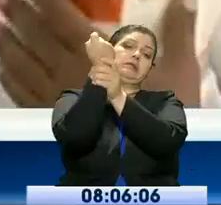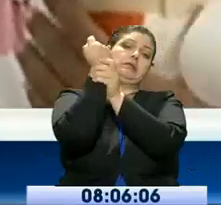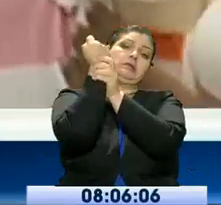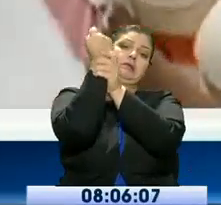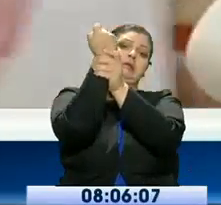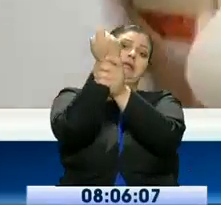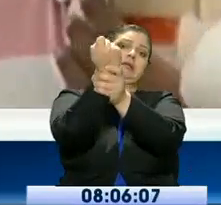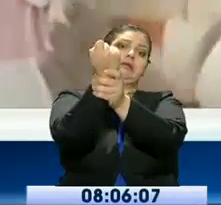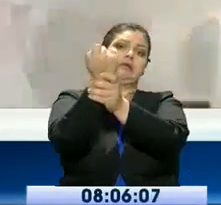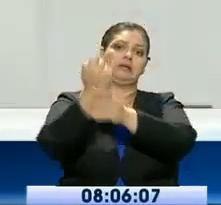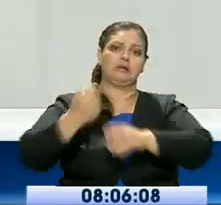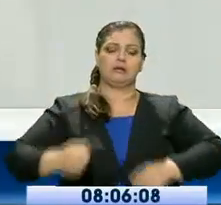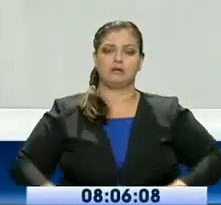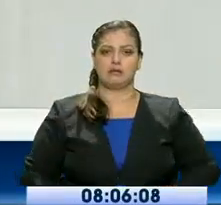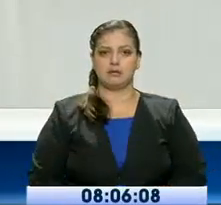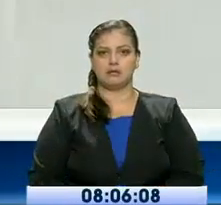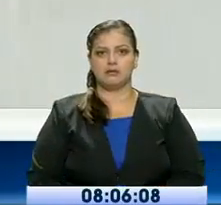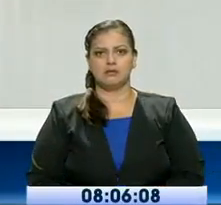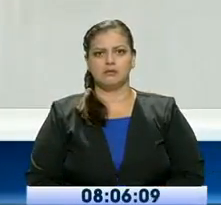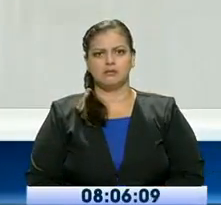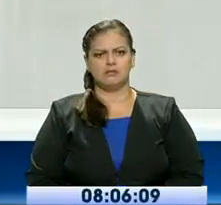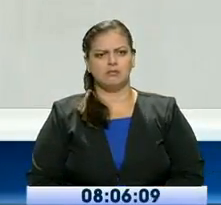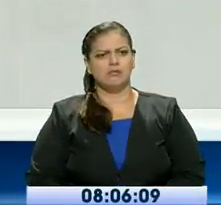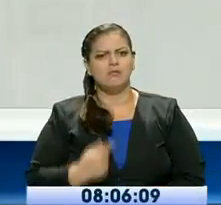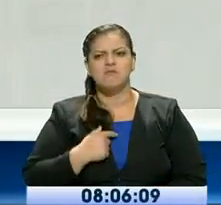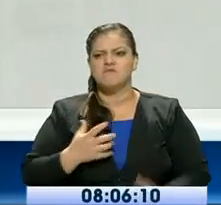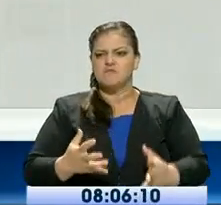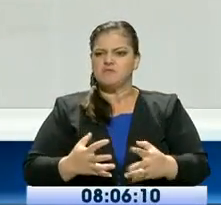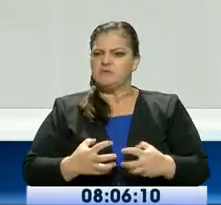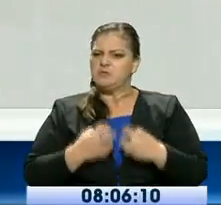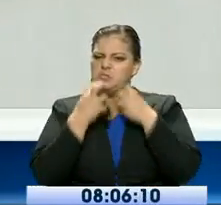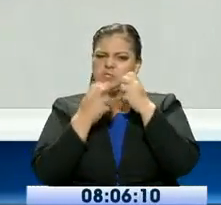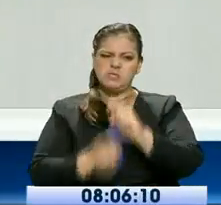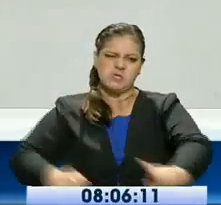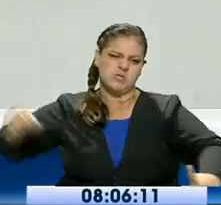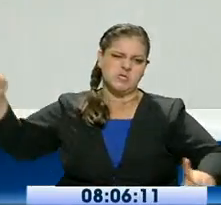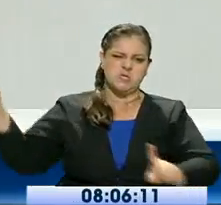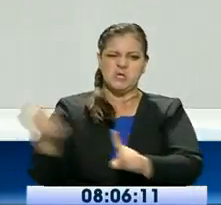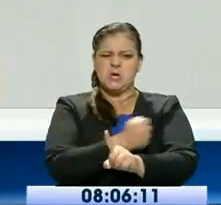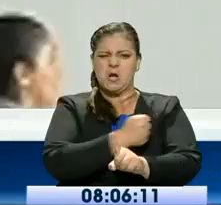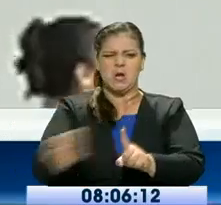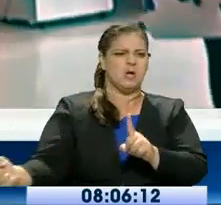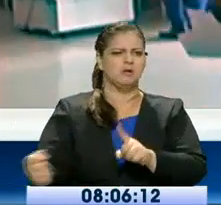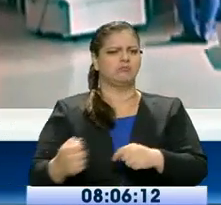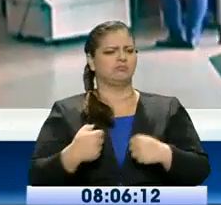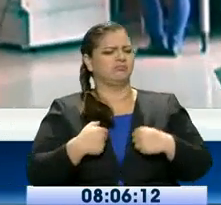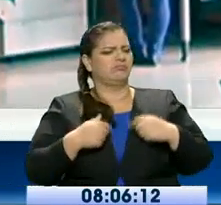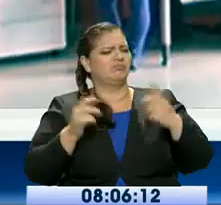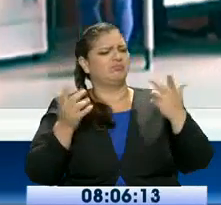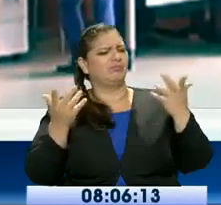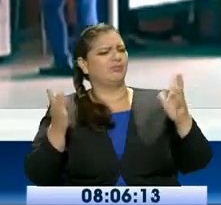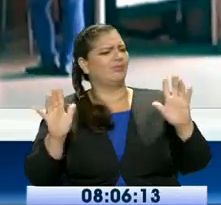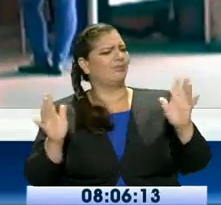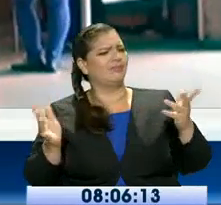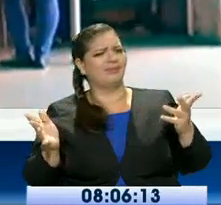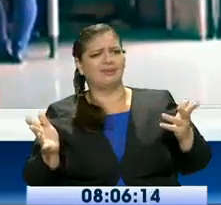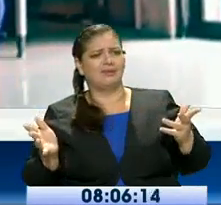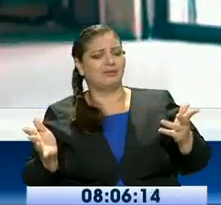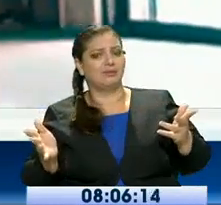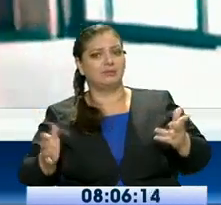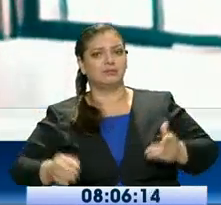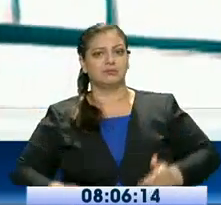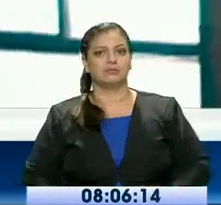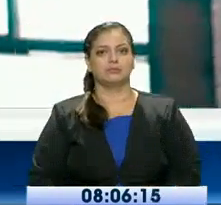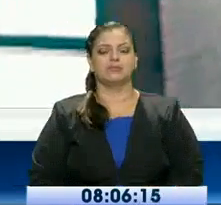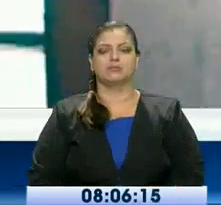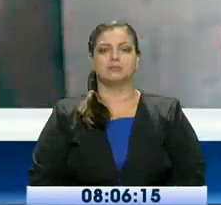veces. Nosotros no somos personas violentas, ni estamos buscando problemas a nadie. Temen por sus vidas y manifiestan que